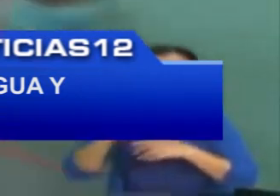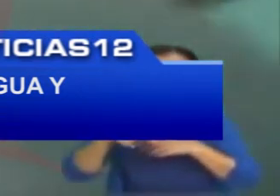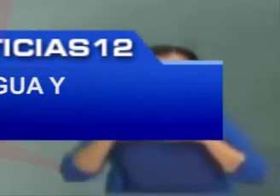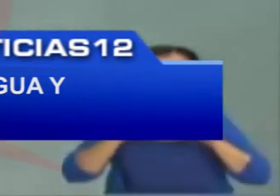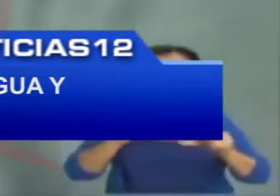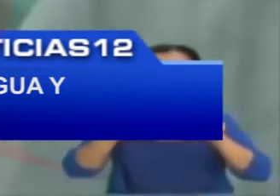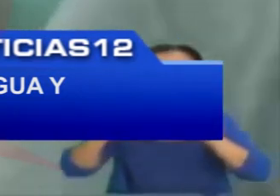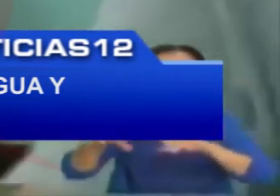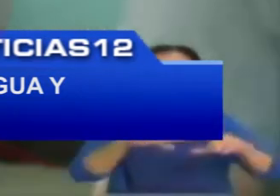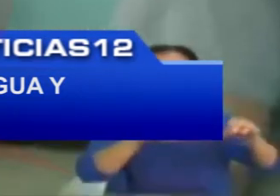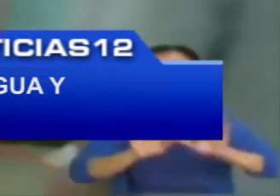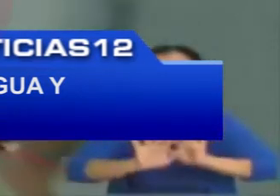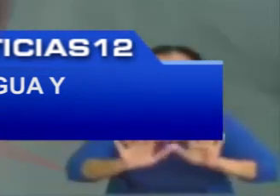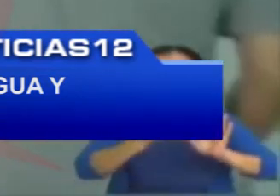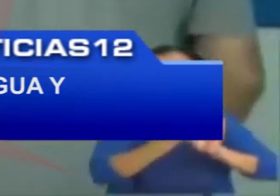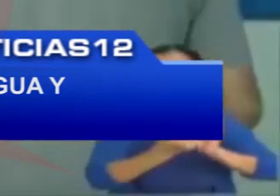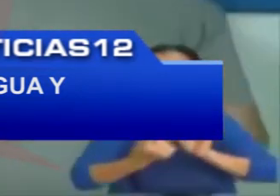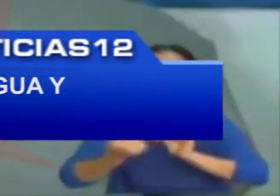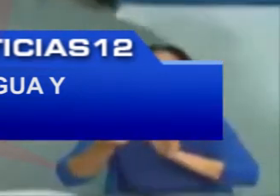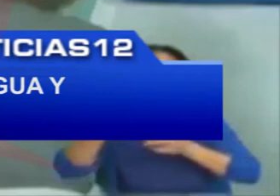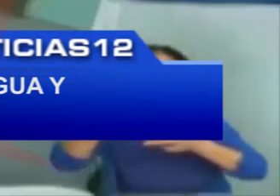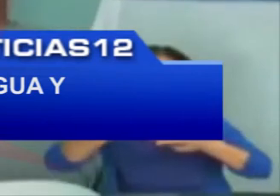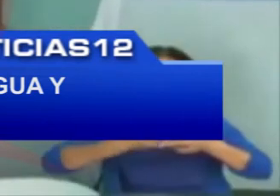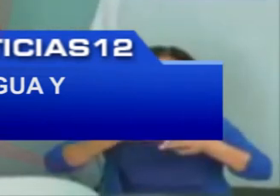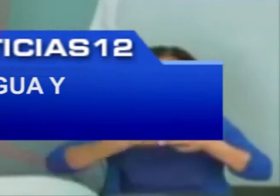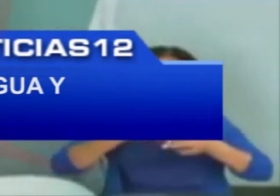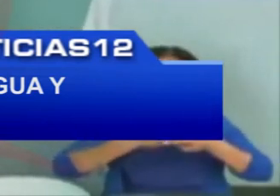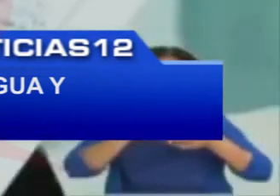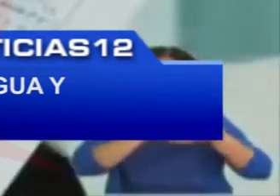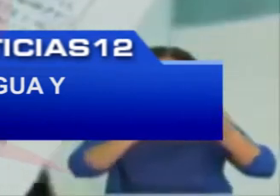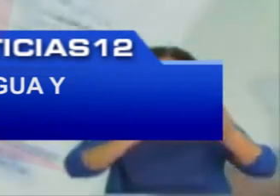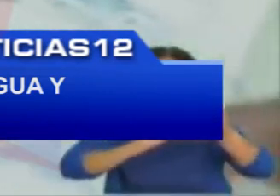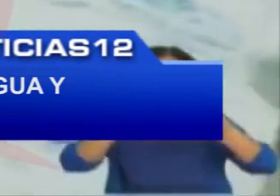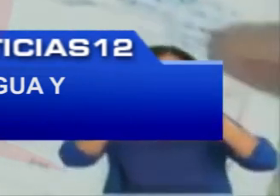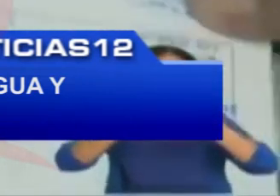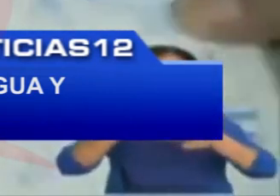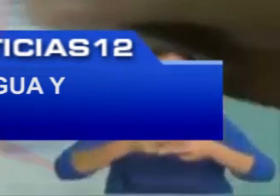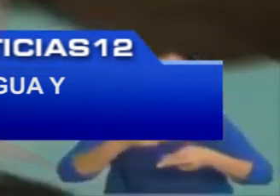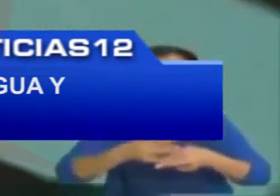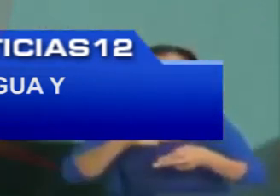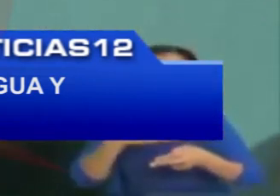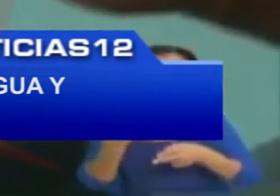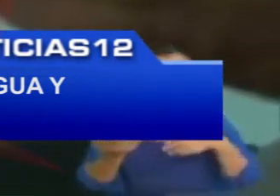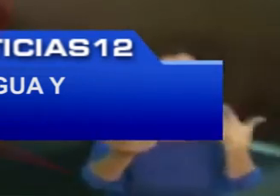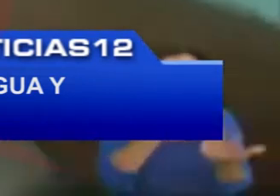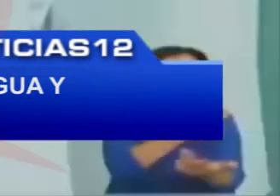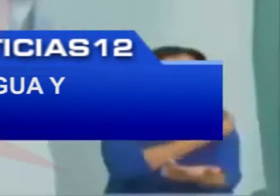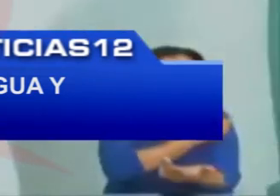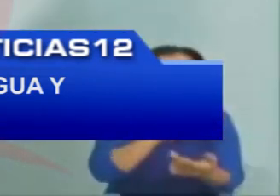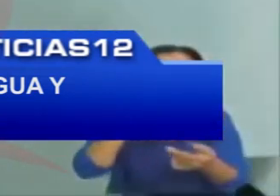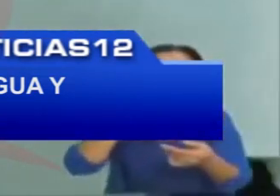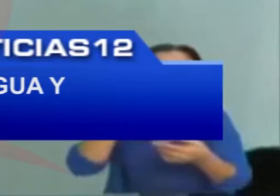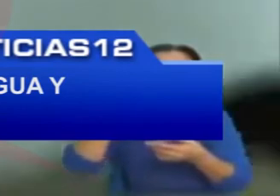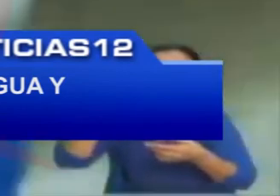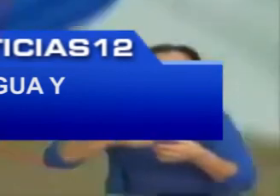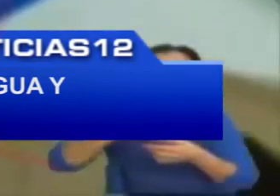Hospital o la Casa de Necesidades Especiales. En Chinandega, en el municipio de Chinandega, el Centro de